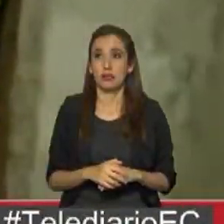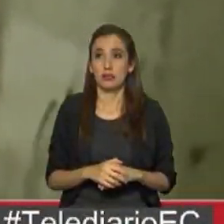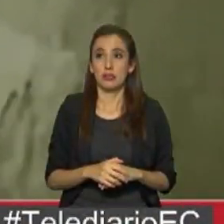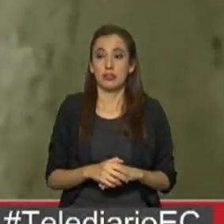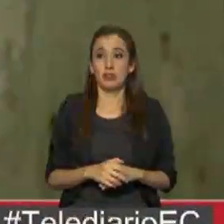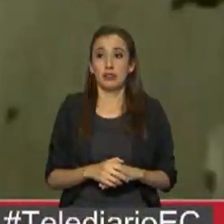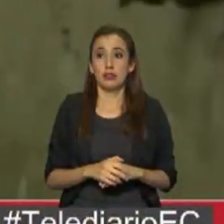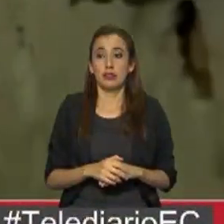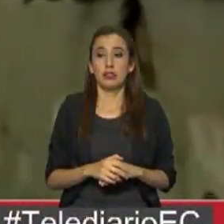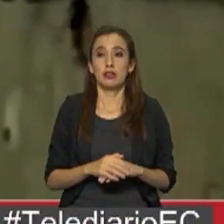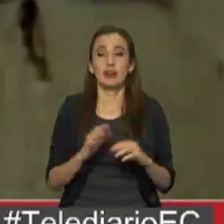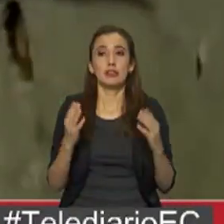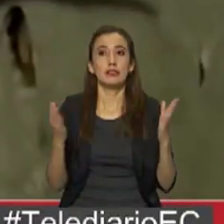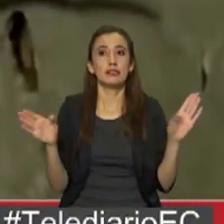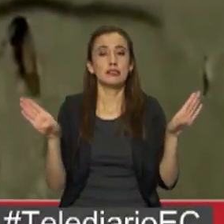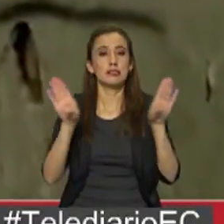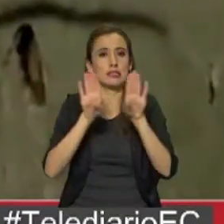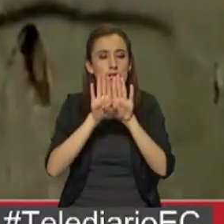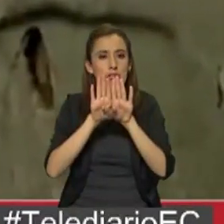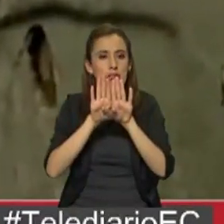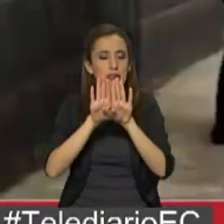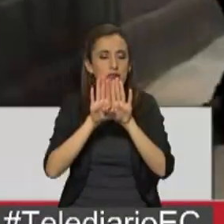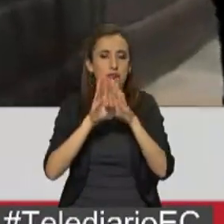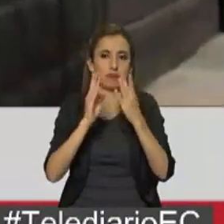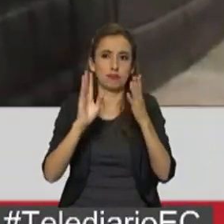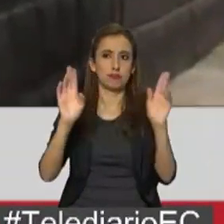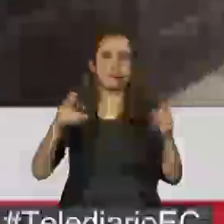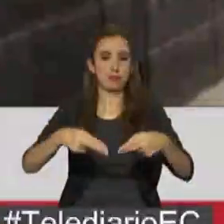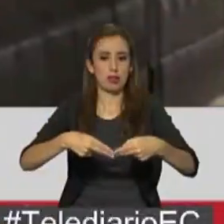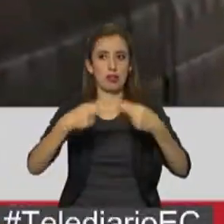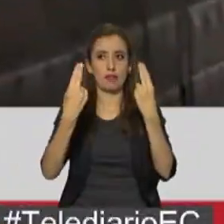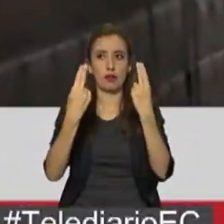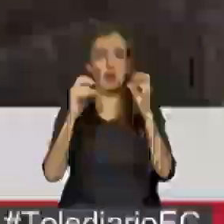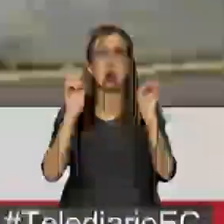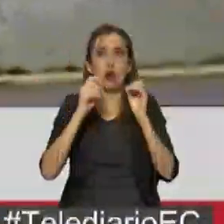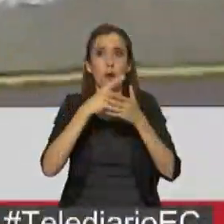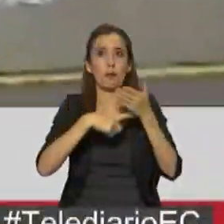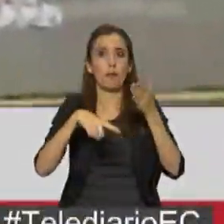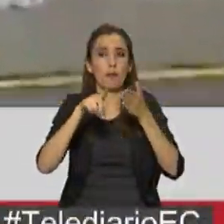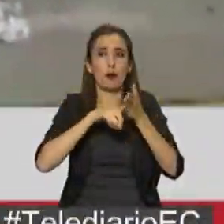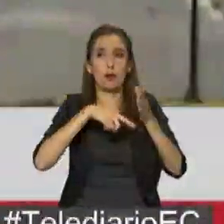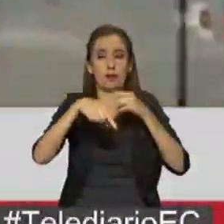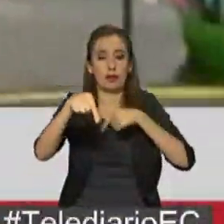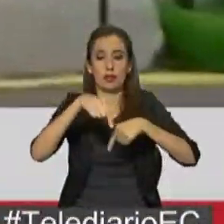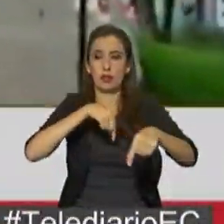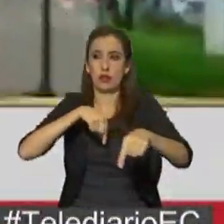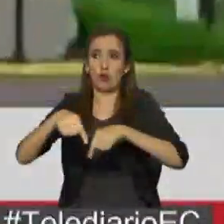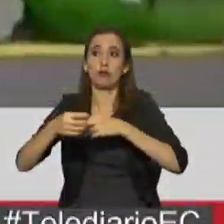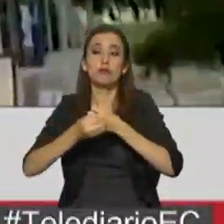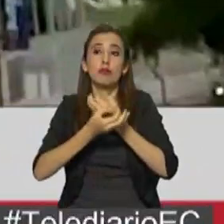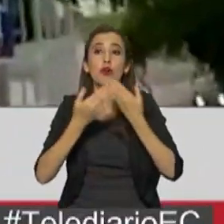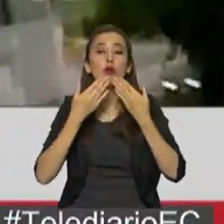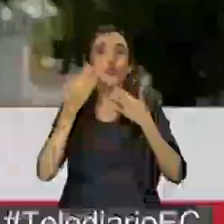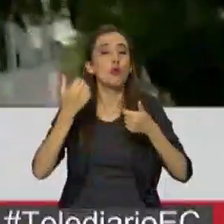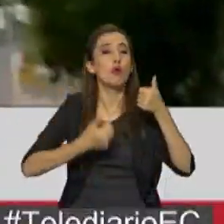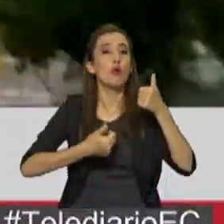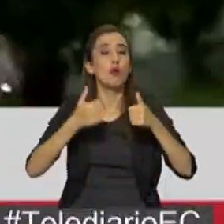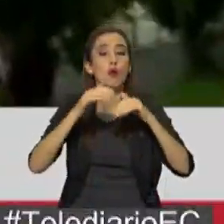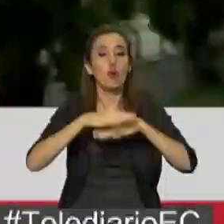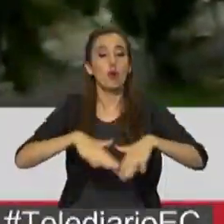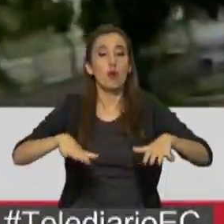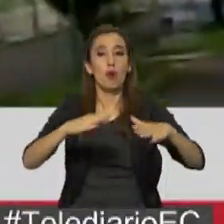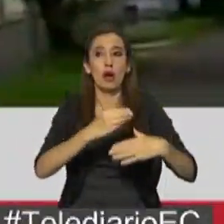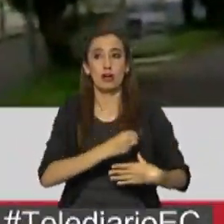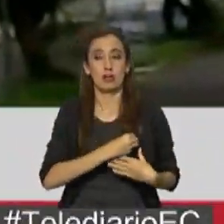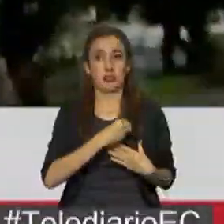cierre de fronteras hace toques de queda restricciones de movilidad y problemas económicos son los estragos que de que el crohn a virus